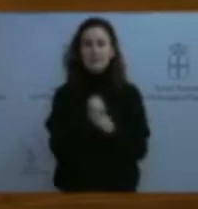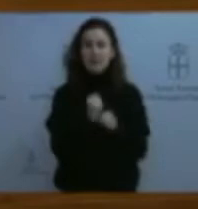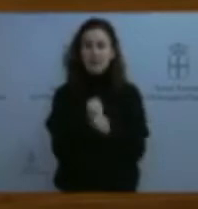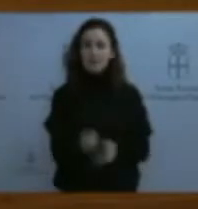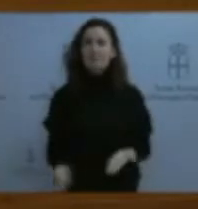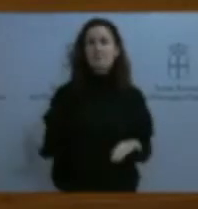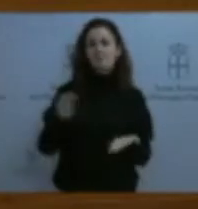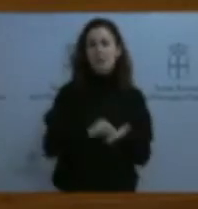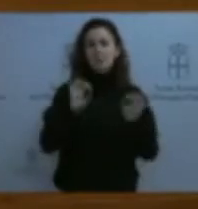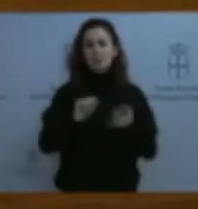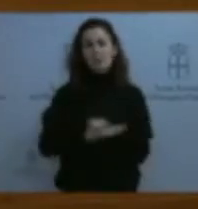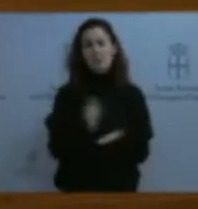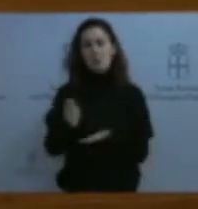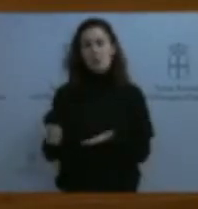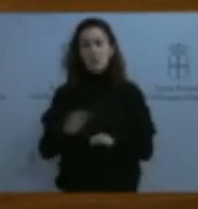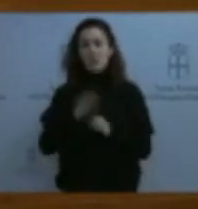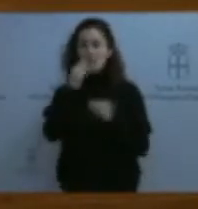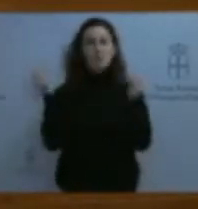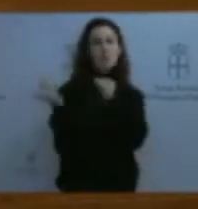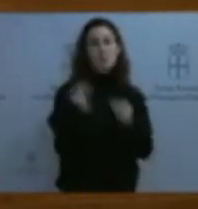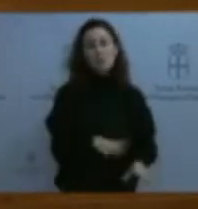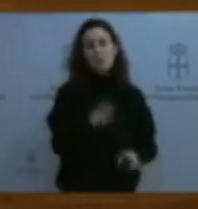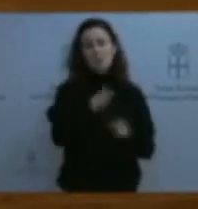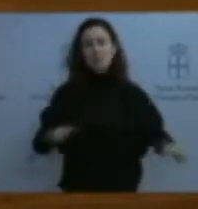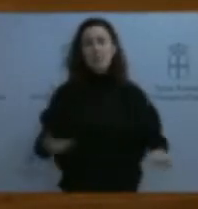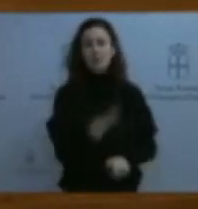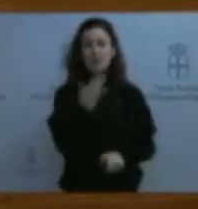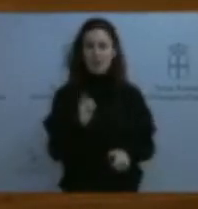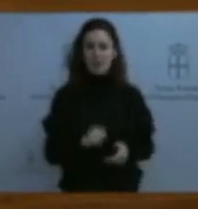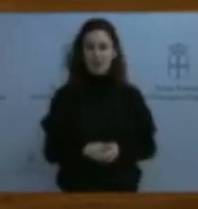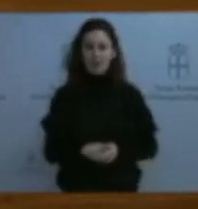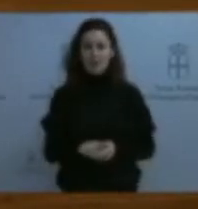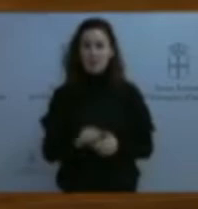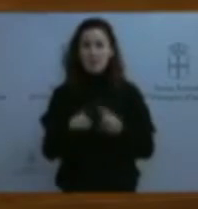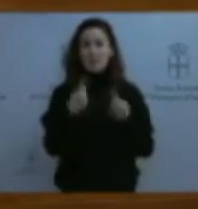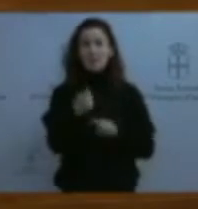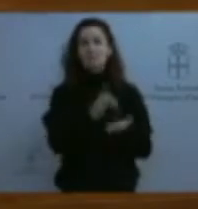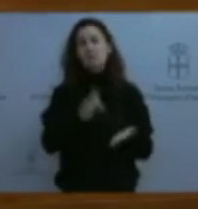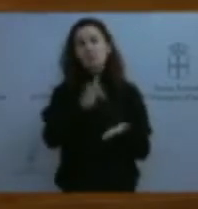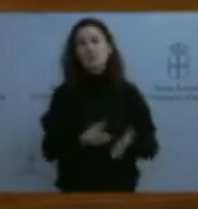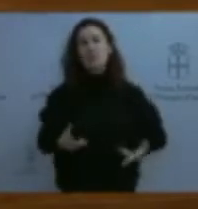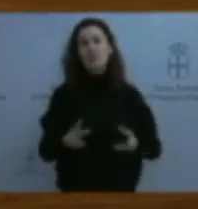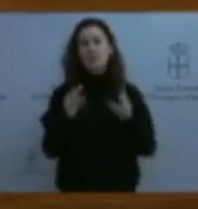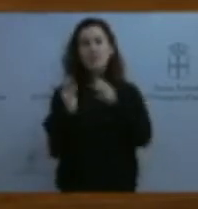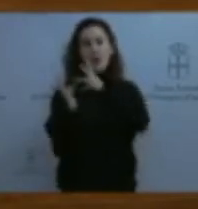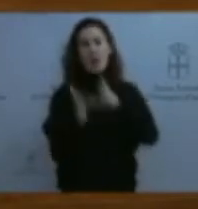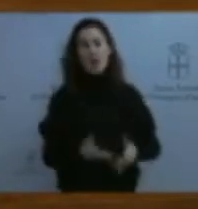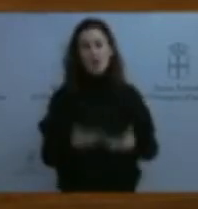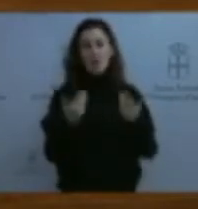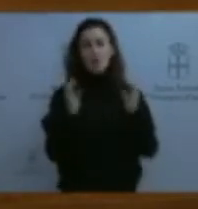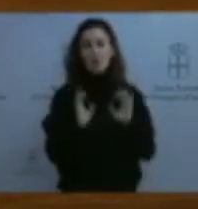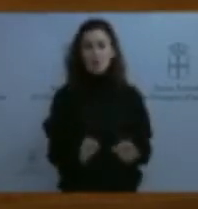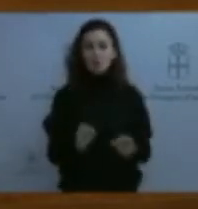sumar las contrataciones para sustituir a estos trabajadores, que luego, cerrando la cuadratura del círculo que